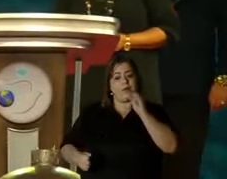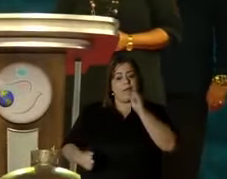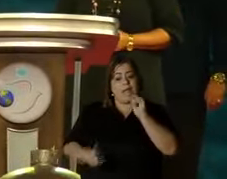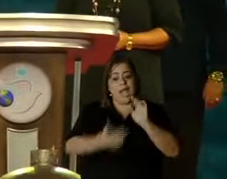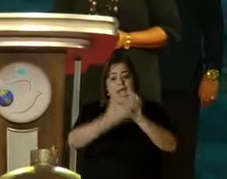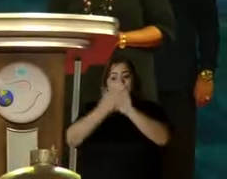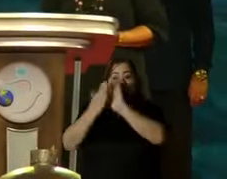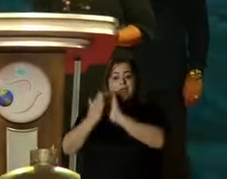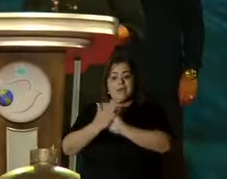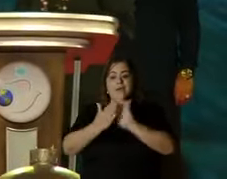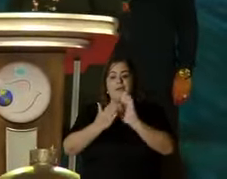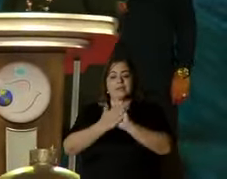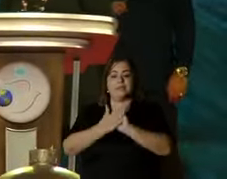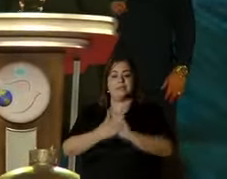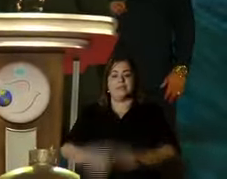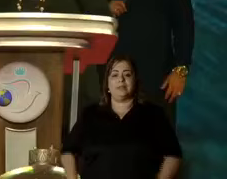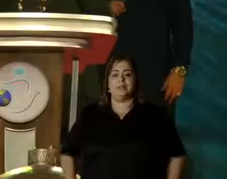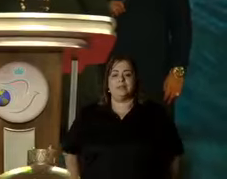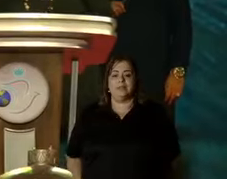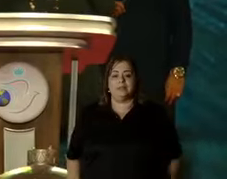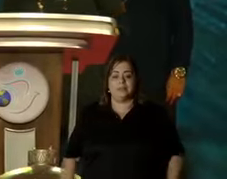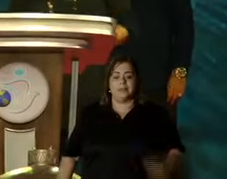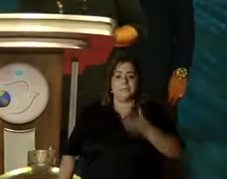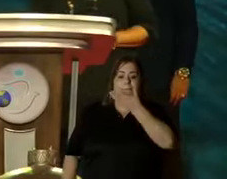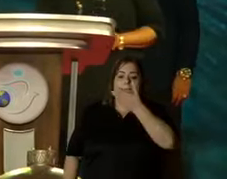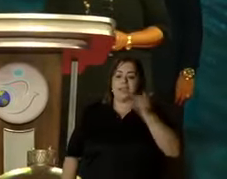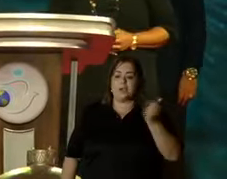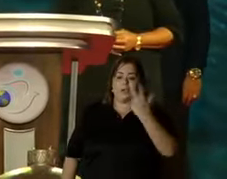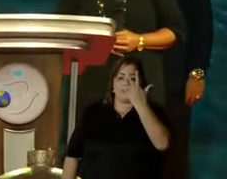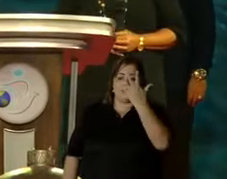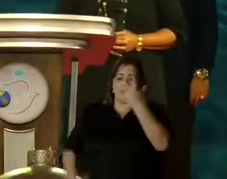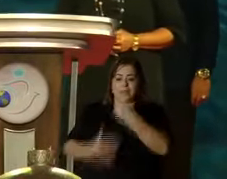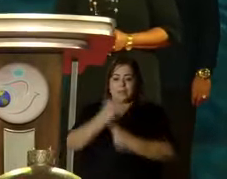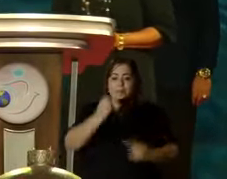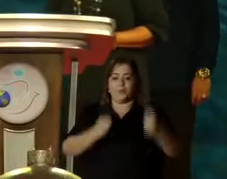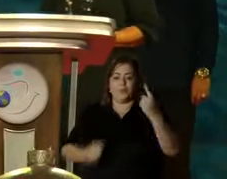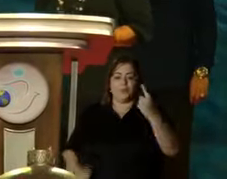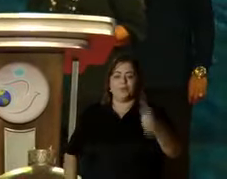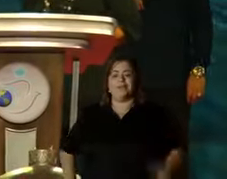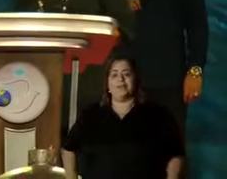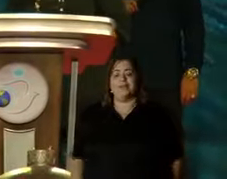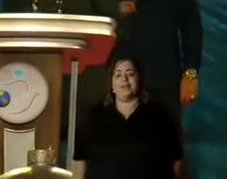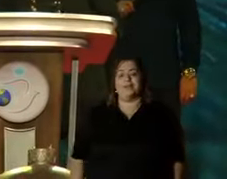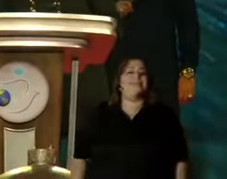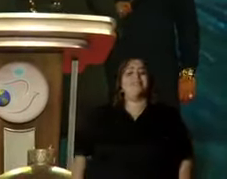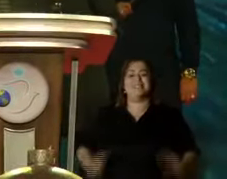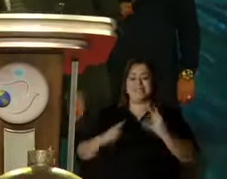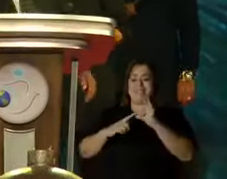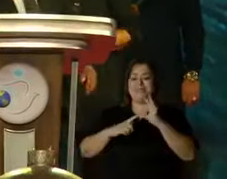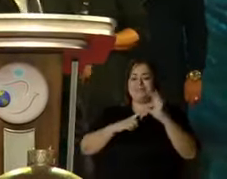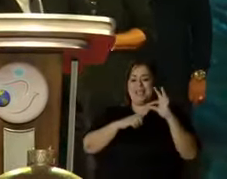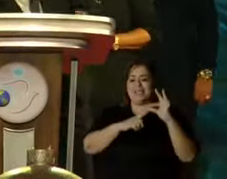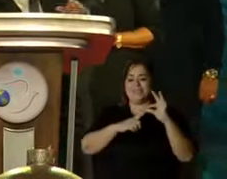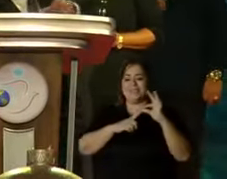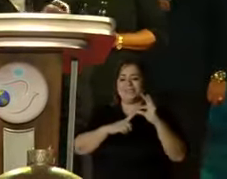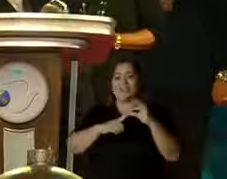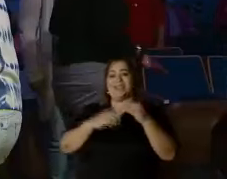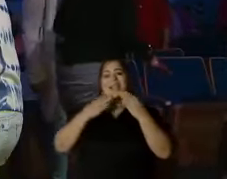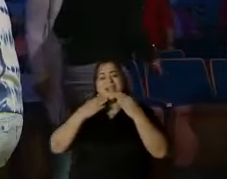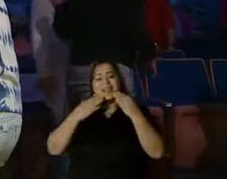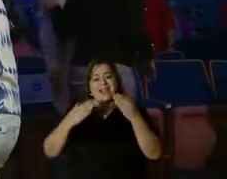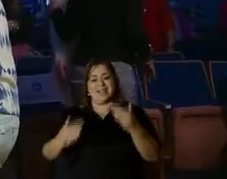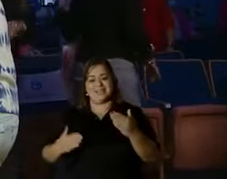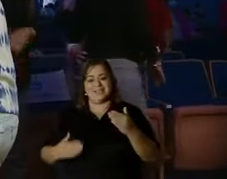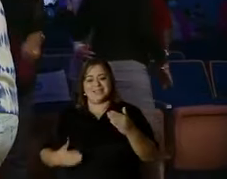Y llévese 2x1. ¿Cómo es? 3x2. Ser especial. Alá. Yadira, gracias por venir. Gracias, sabes que